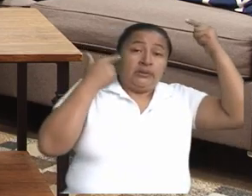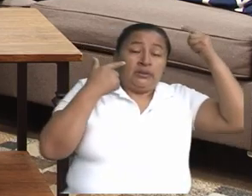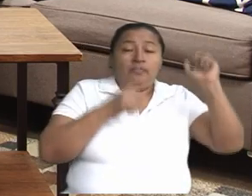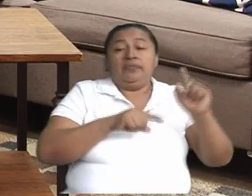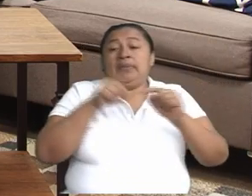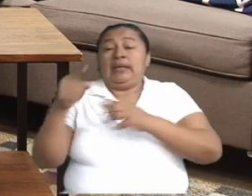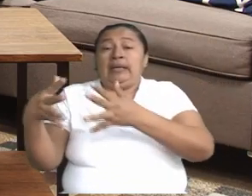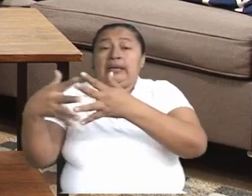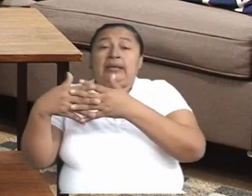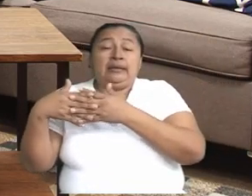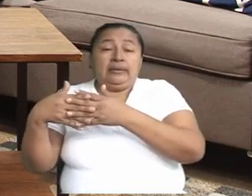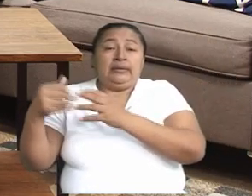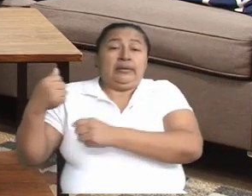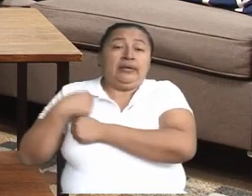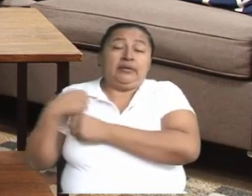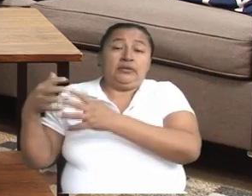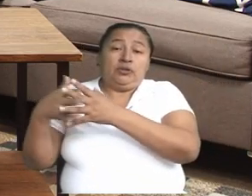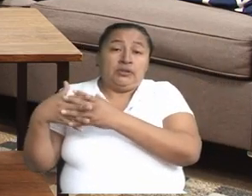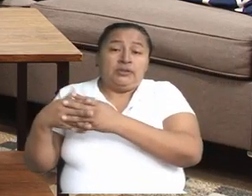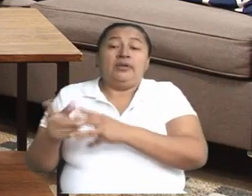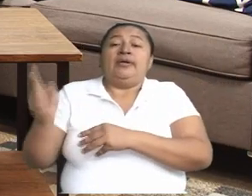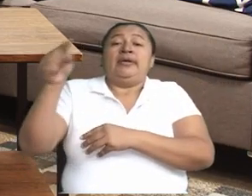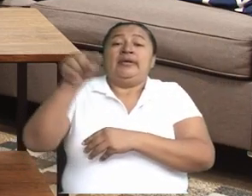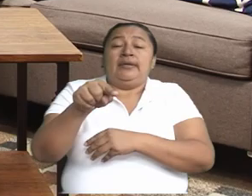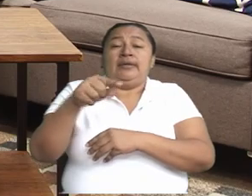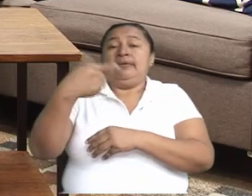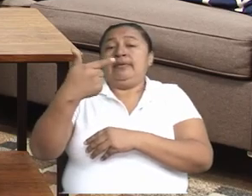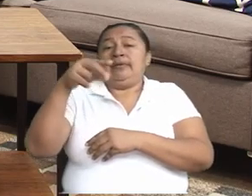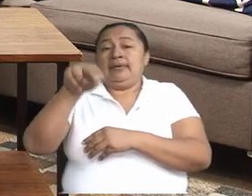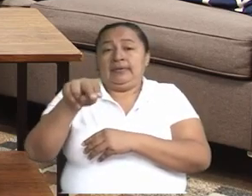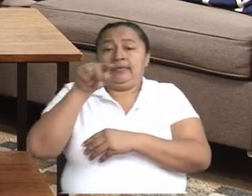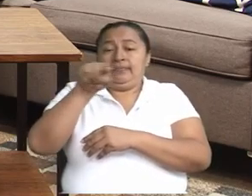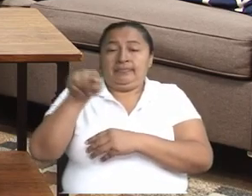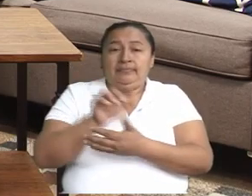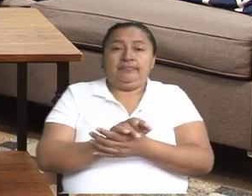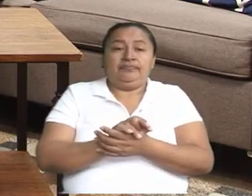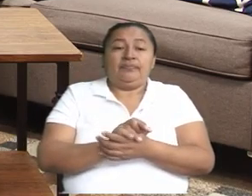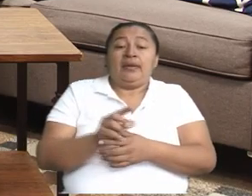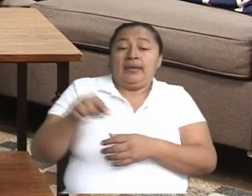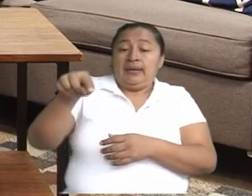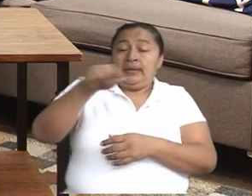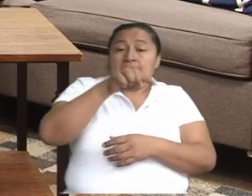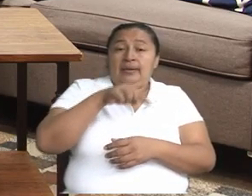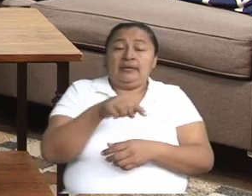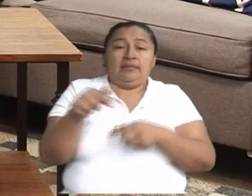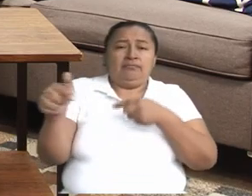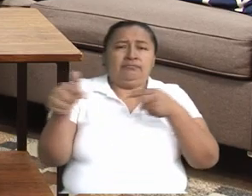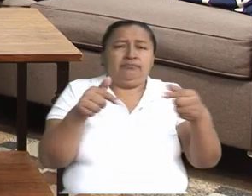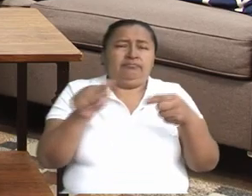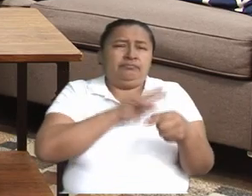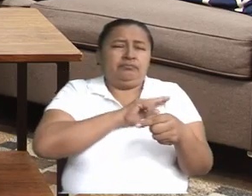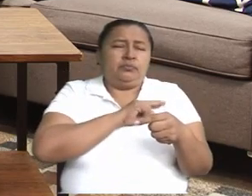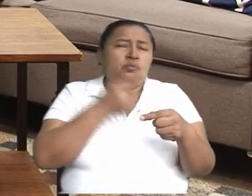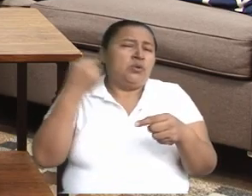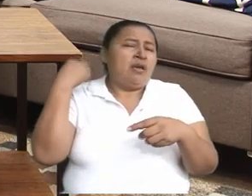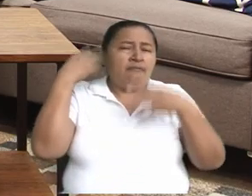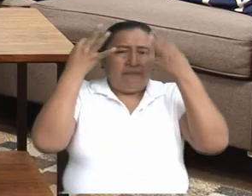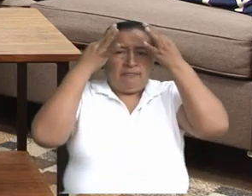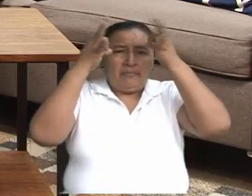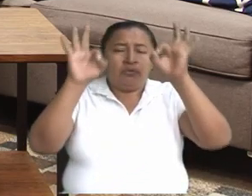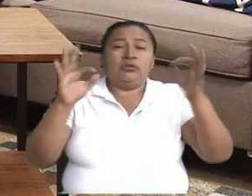y los guardias nacionales que lo acompañaban. En esa guerra hay historias famosas, pues, de